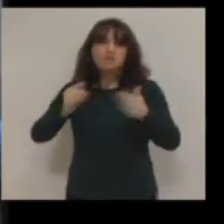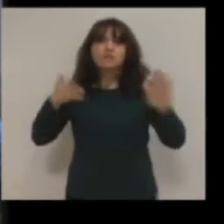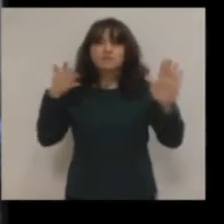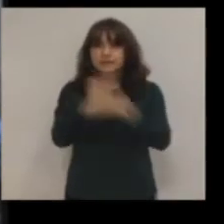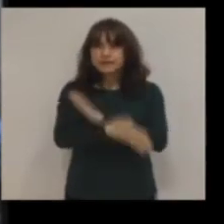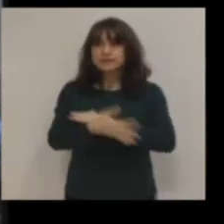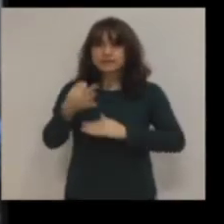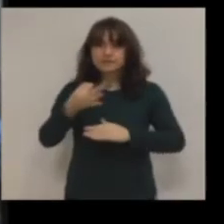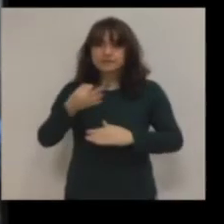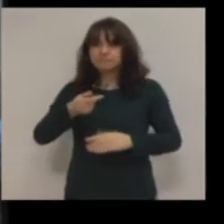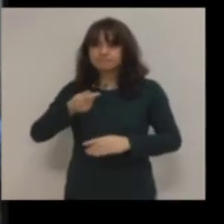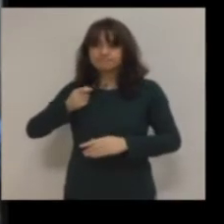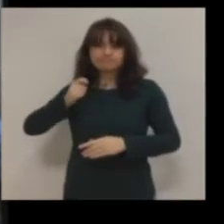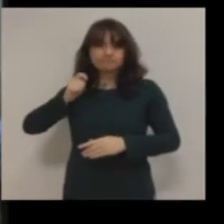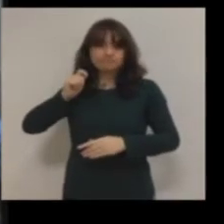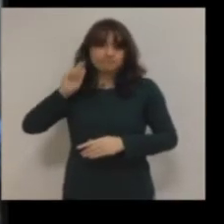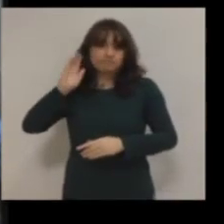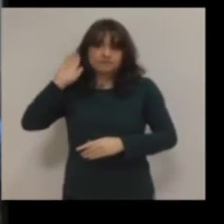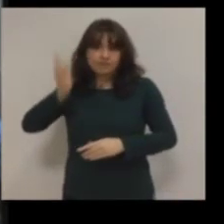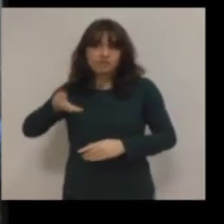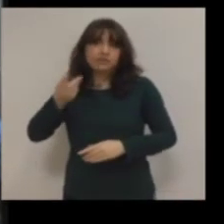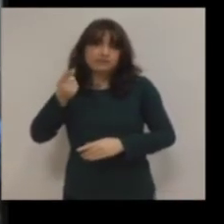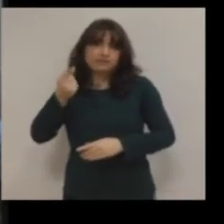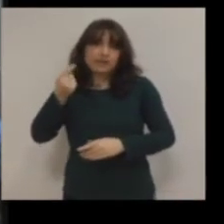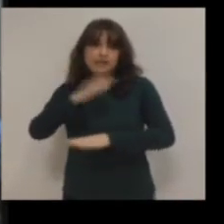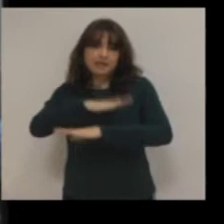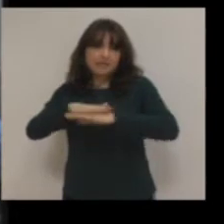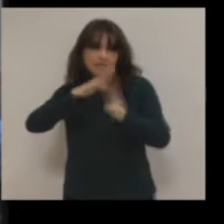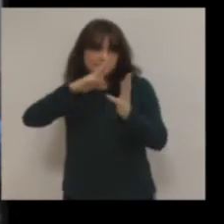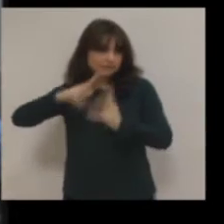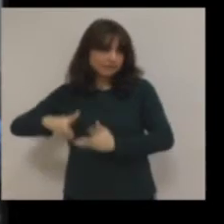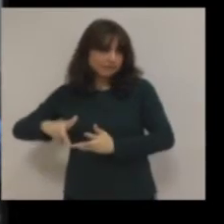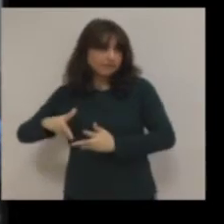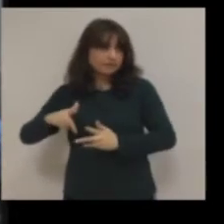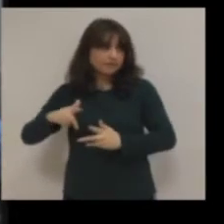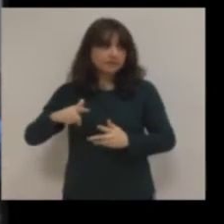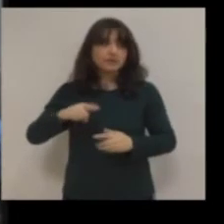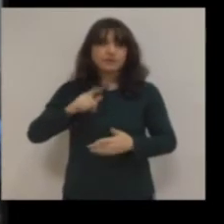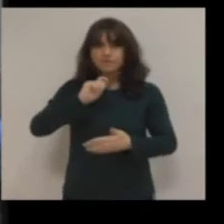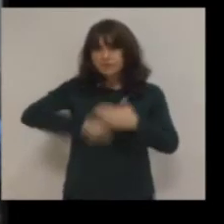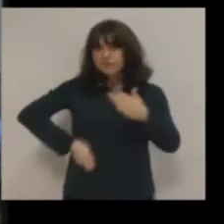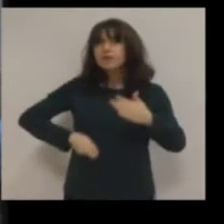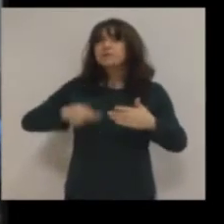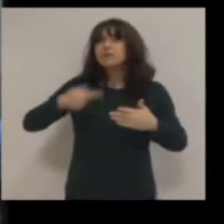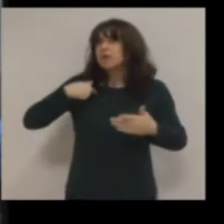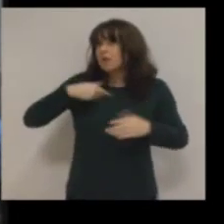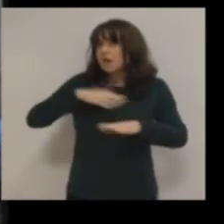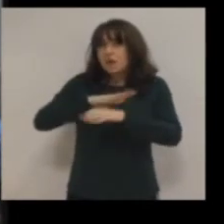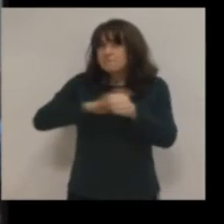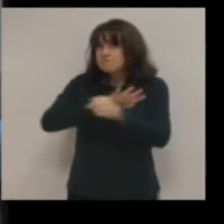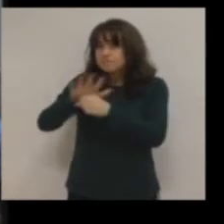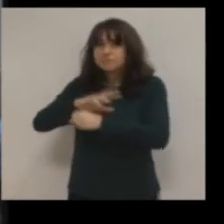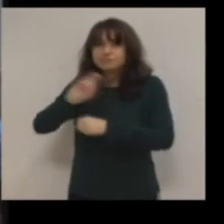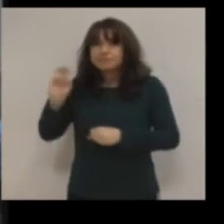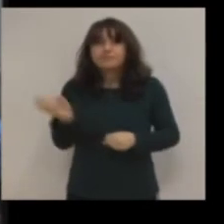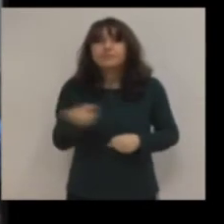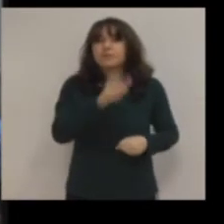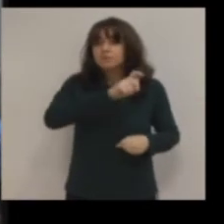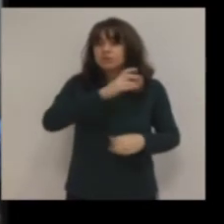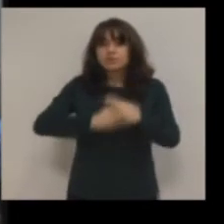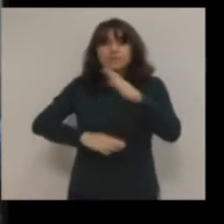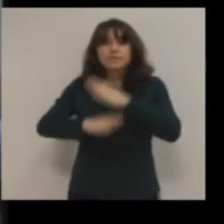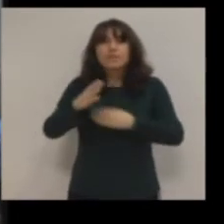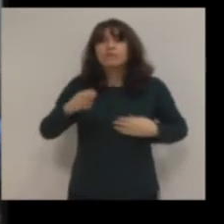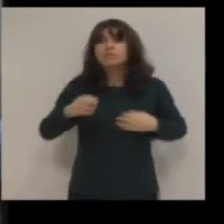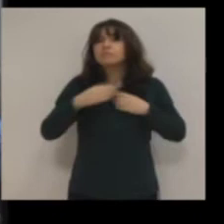sanciones administrativas de cualquier tipo, salvo en el ámbito laboral, que queda excluido. En cualquier ámbito las personas con discapacidad pueden